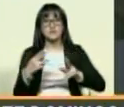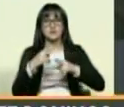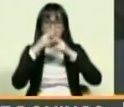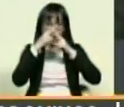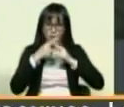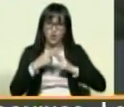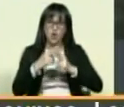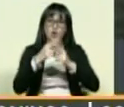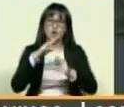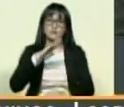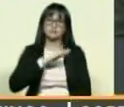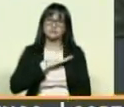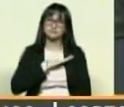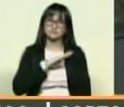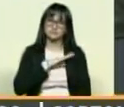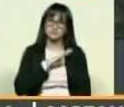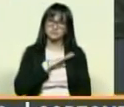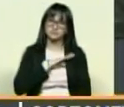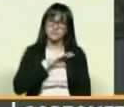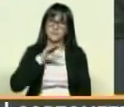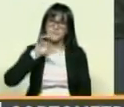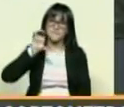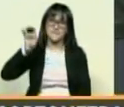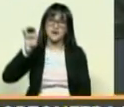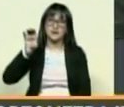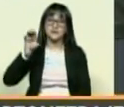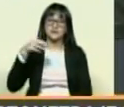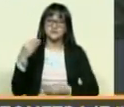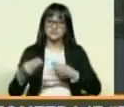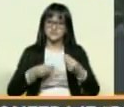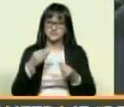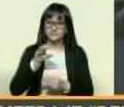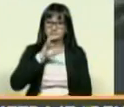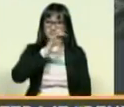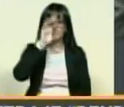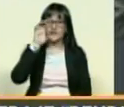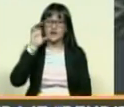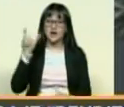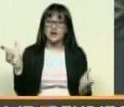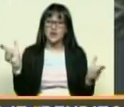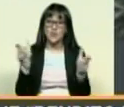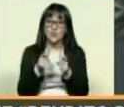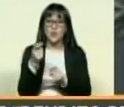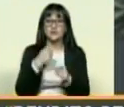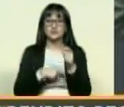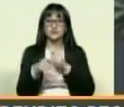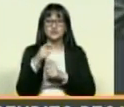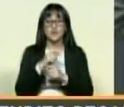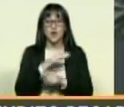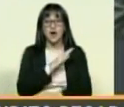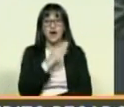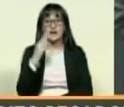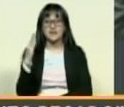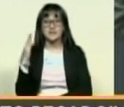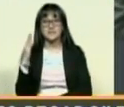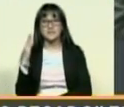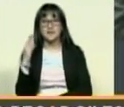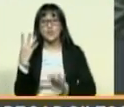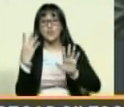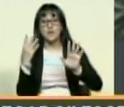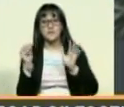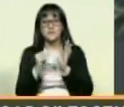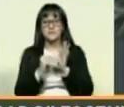país organizar la octava cumbre de jefes de Estado y Gobierno de la Asociación de Estados del Caribe y